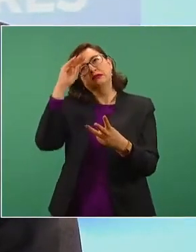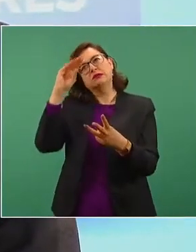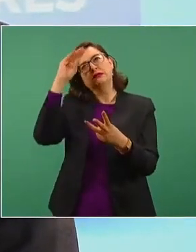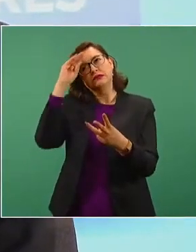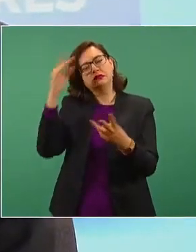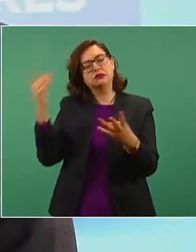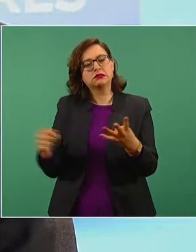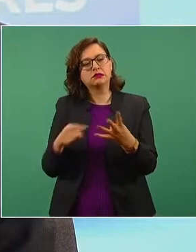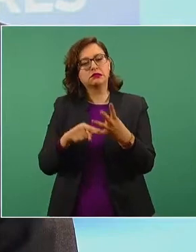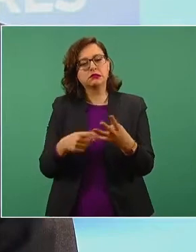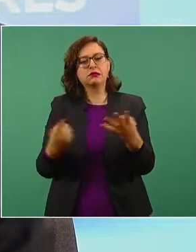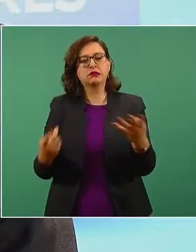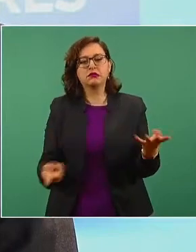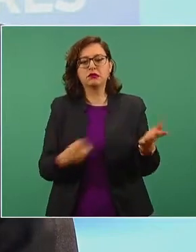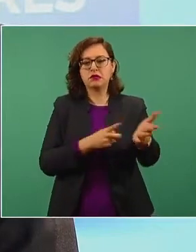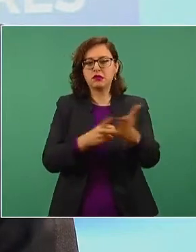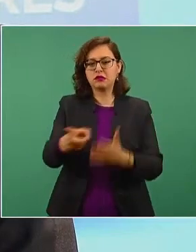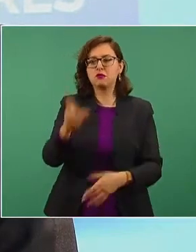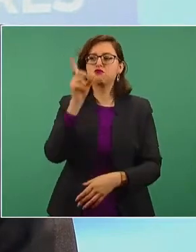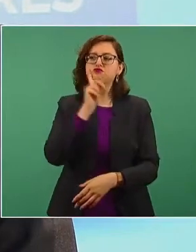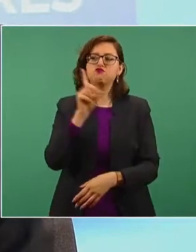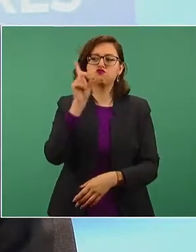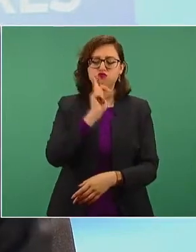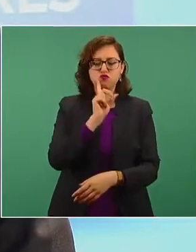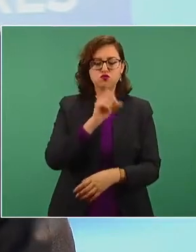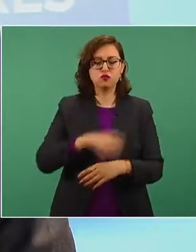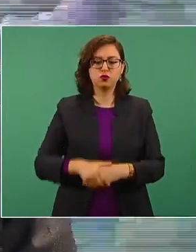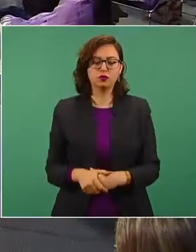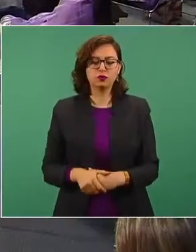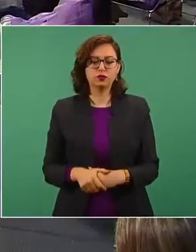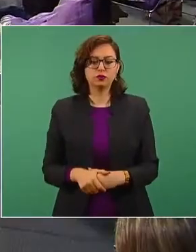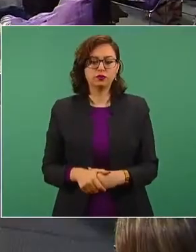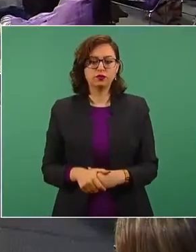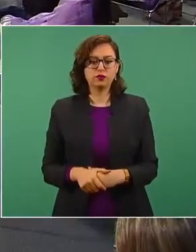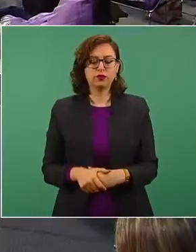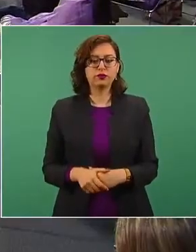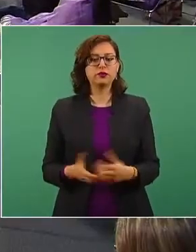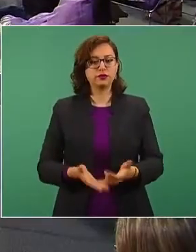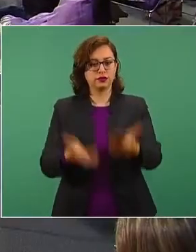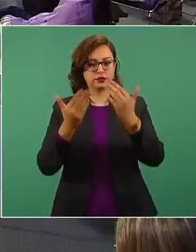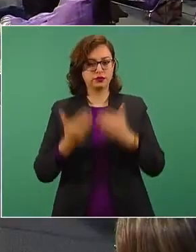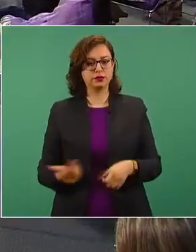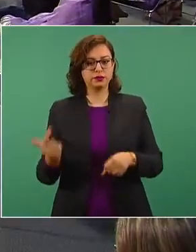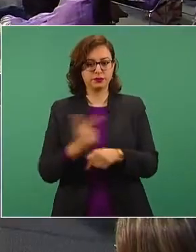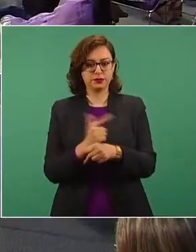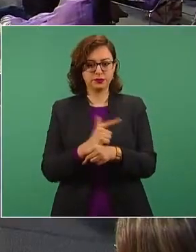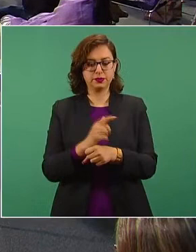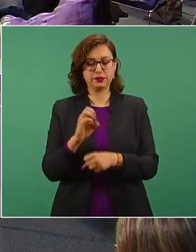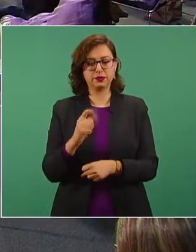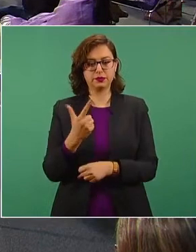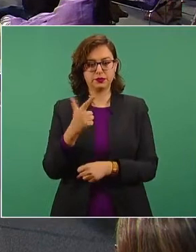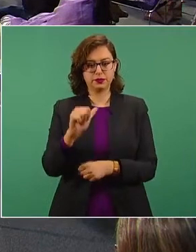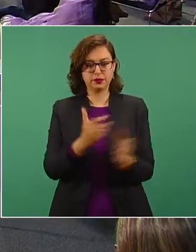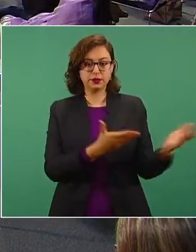los derechos de las mujeres. De modo que vamos con la licenciada.